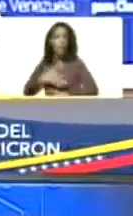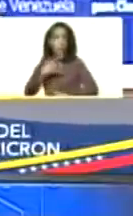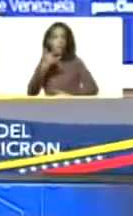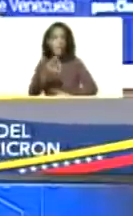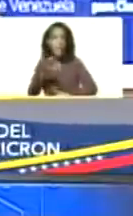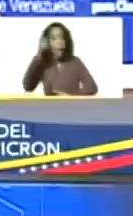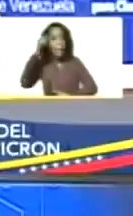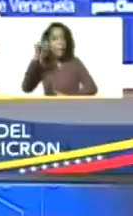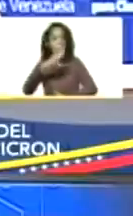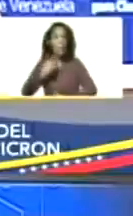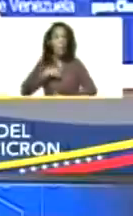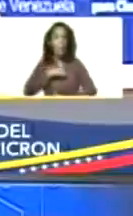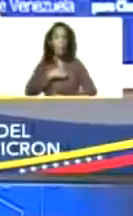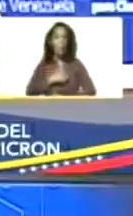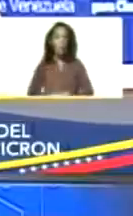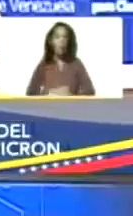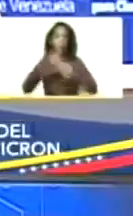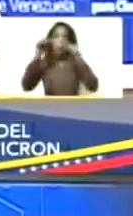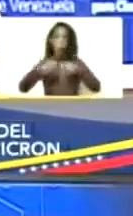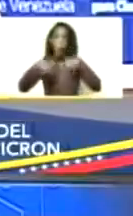nuestro pueblo, hoy,